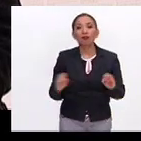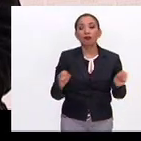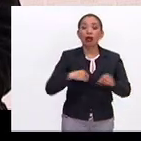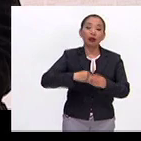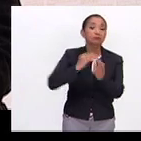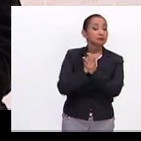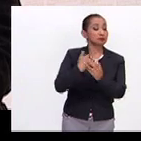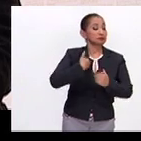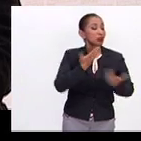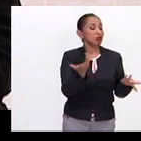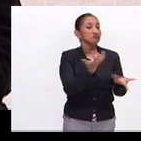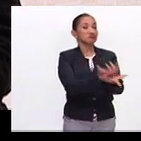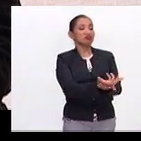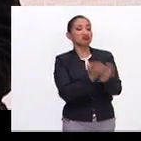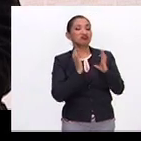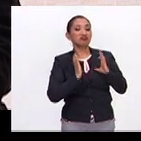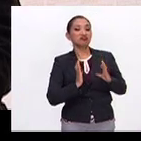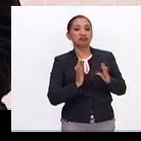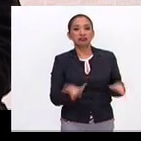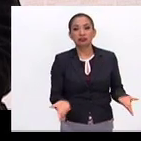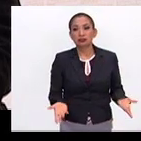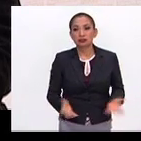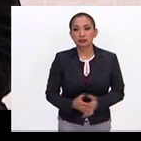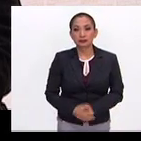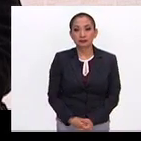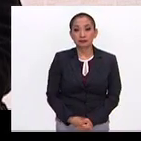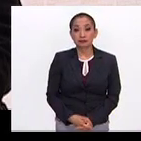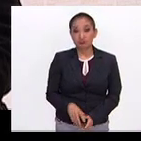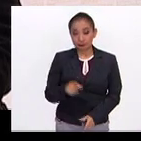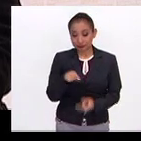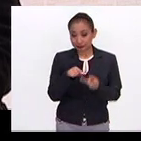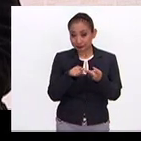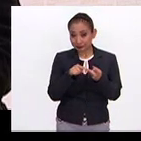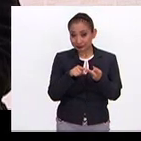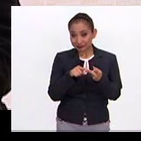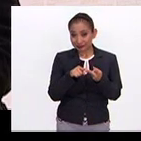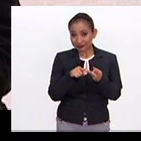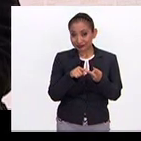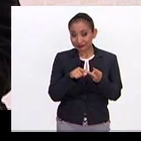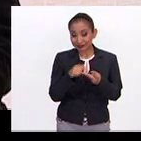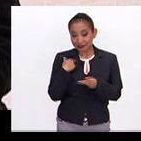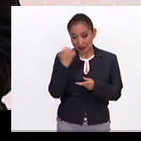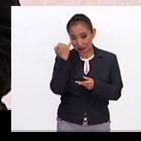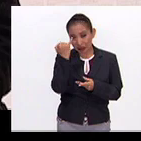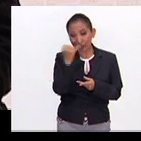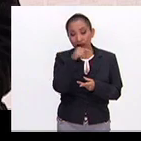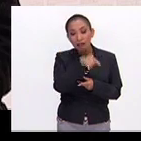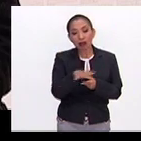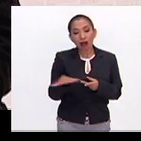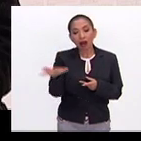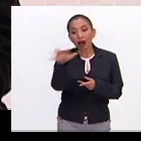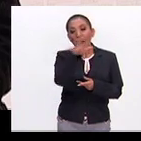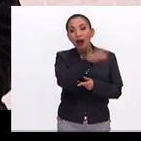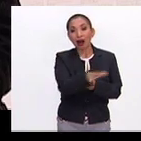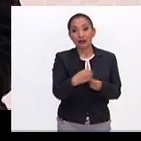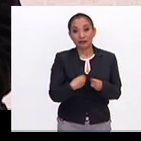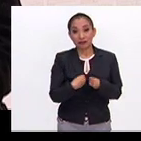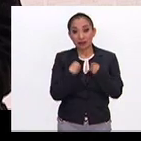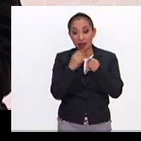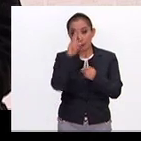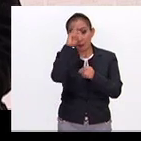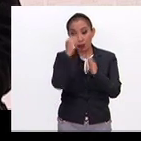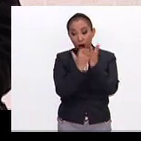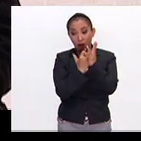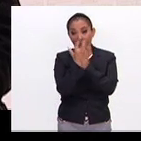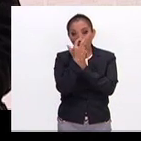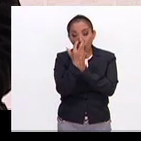Segundo, haría aún más extremas las condiciones de supervivencia de la sociedad. Los pobres incrementan y empobrecen